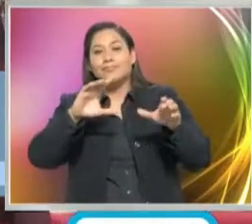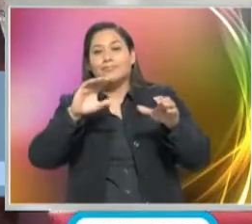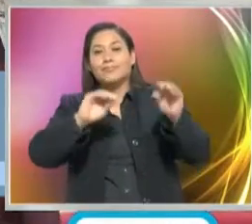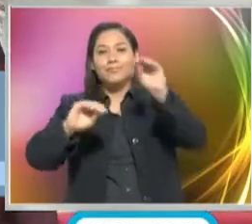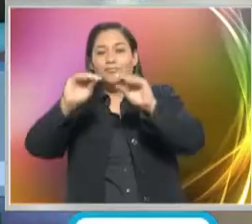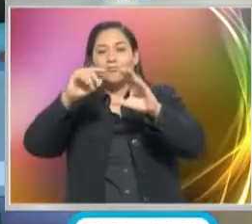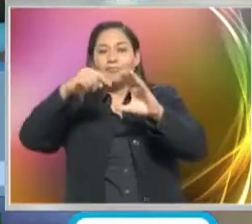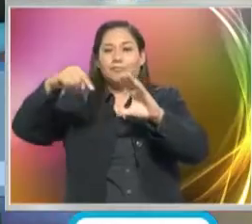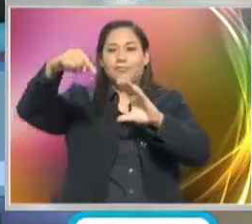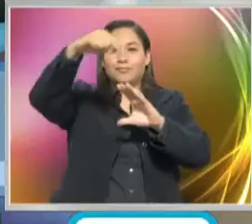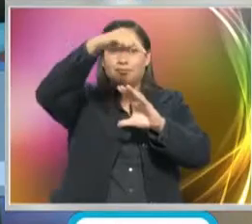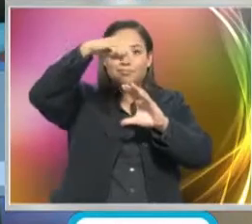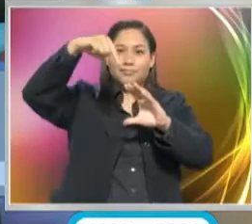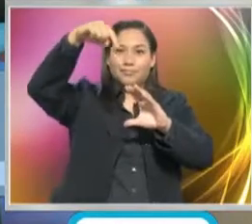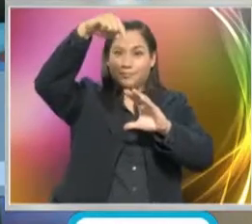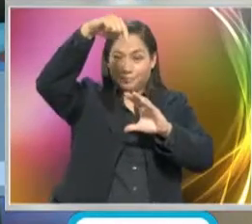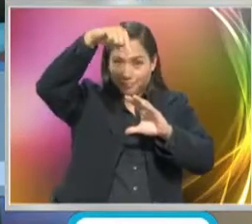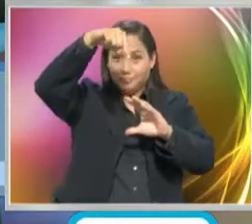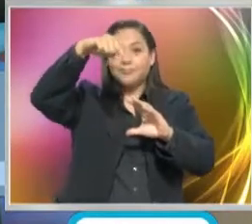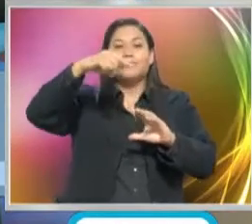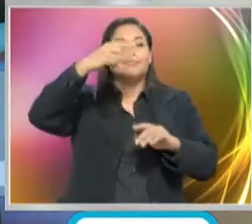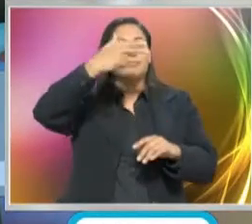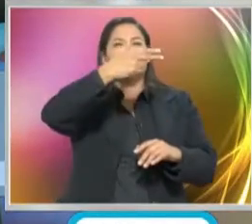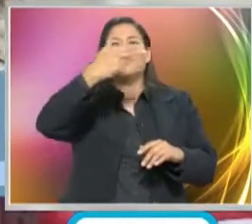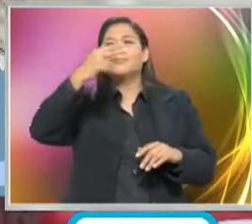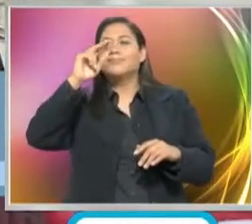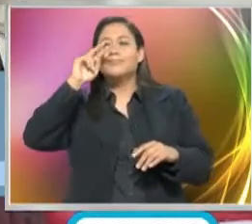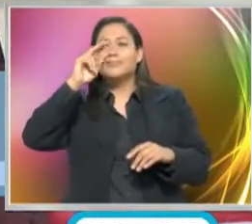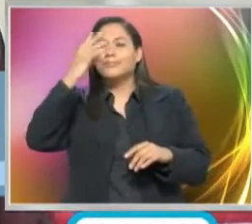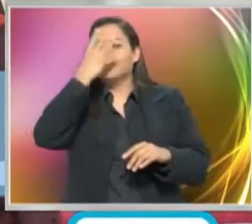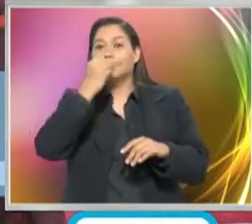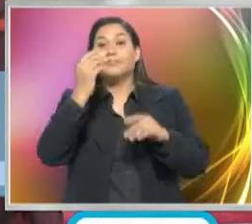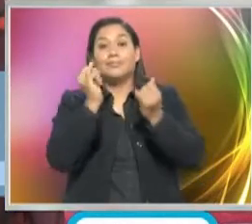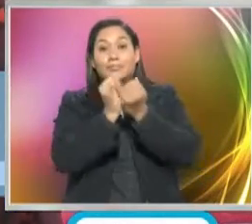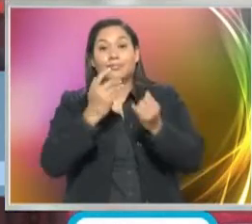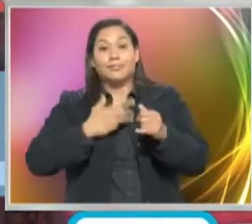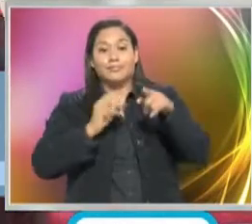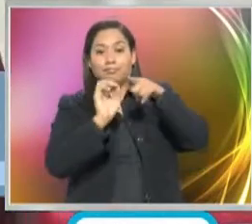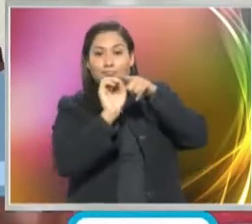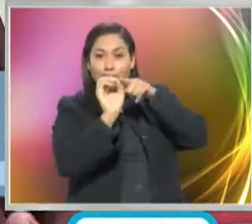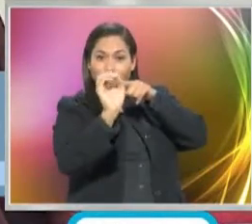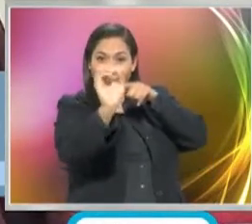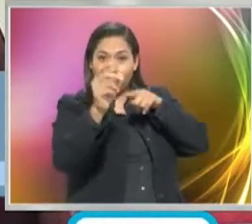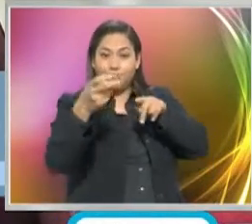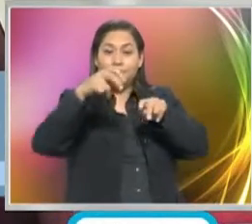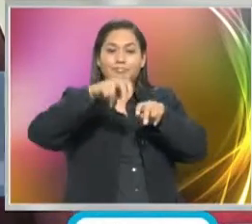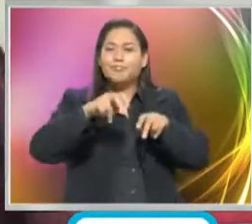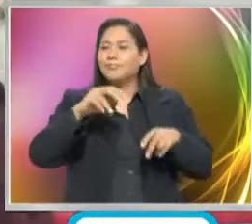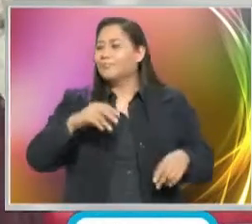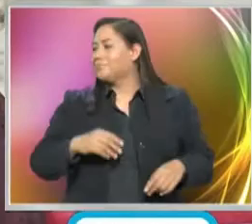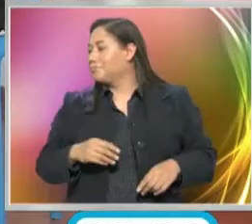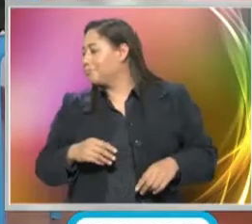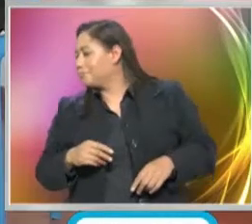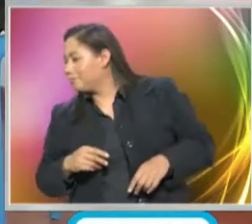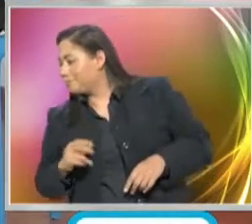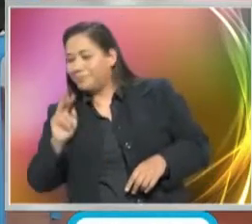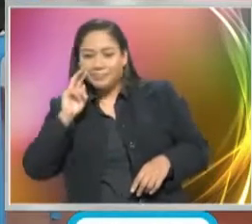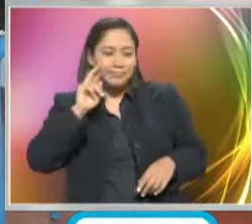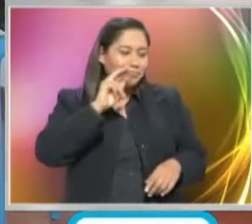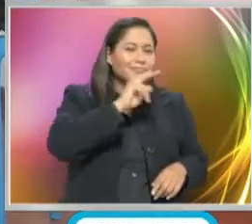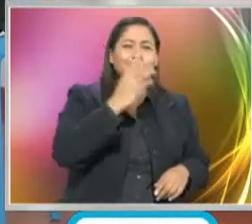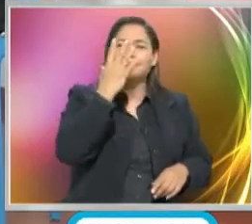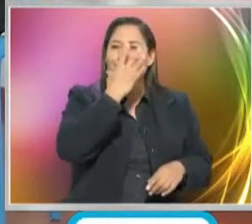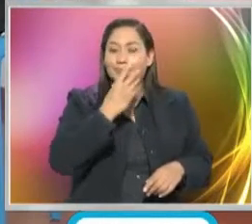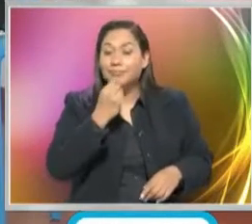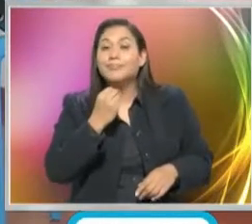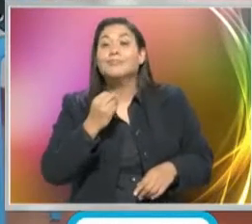unas vistas espectaculares de estos hotelitos. Y también si tú quieres subir al teleférico, realmente la vista es lindísima. Y bueno, qué más